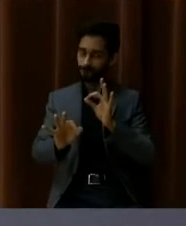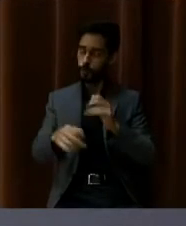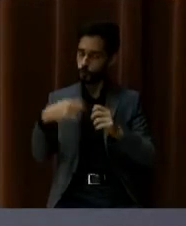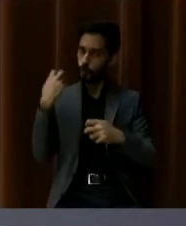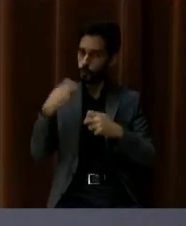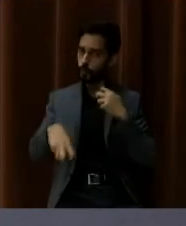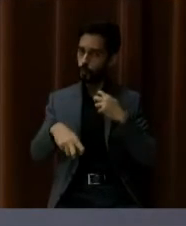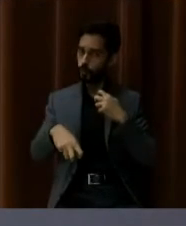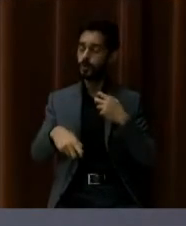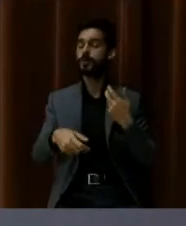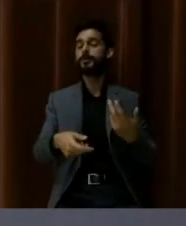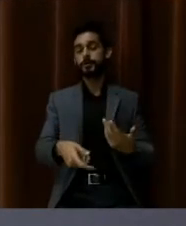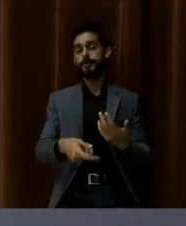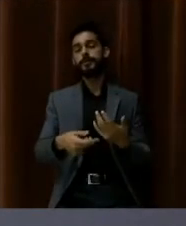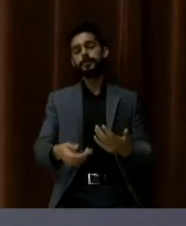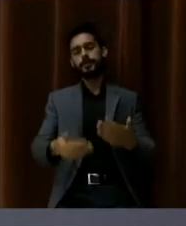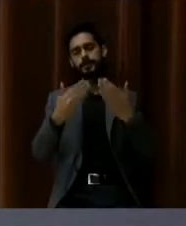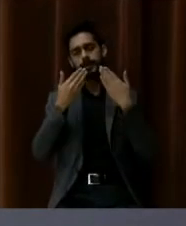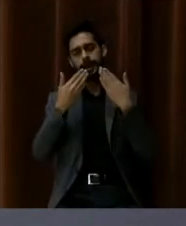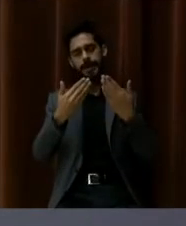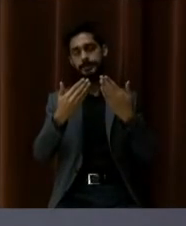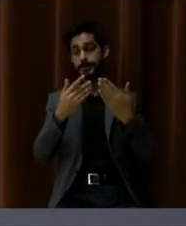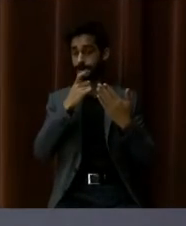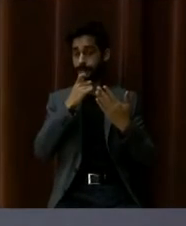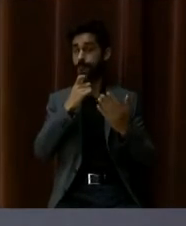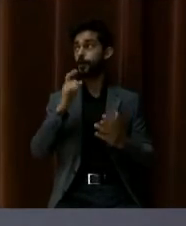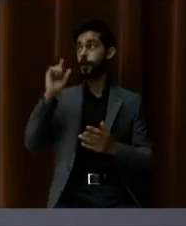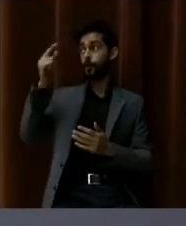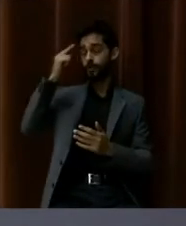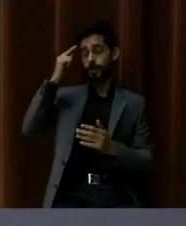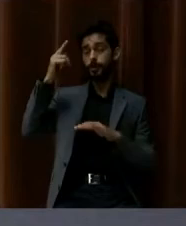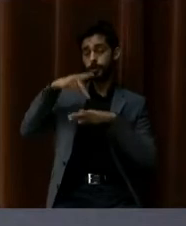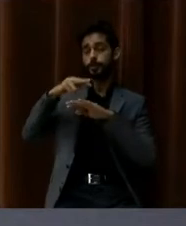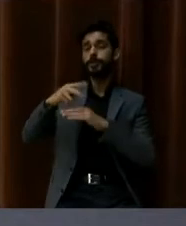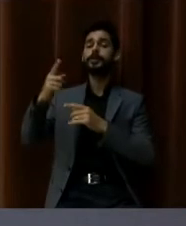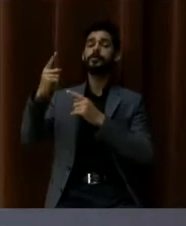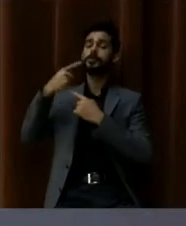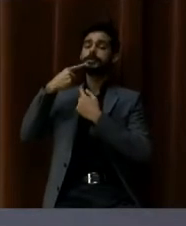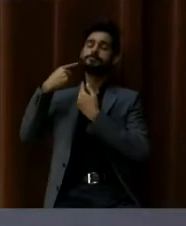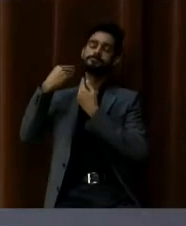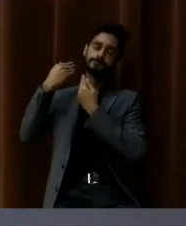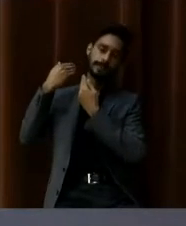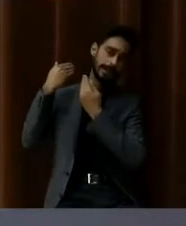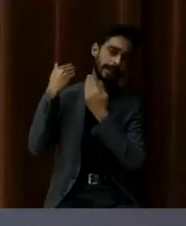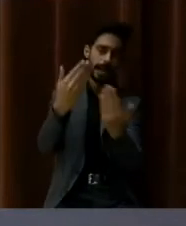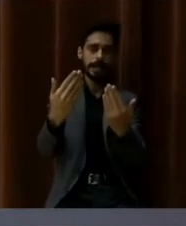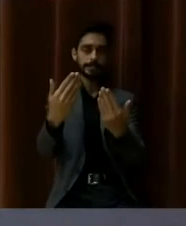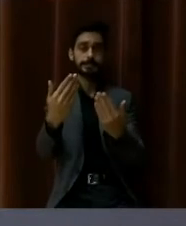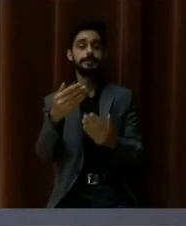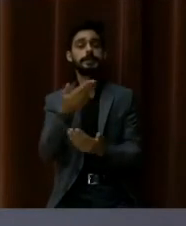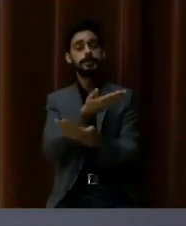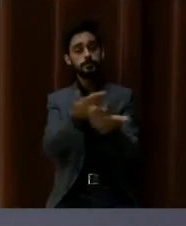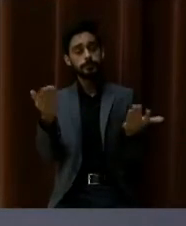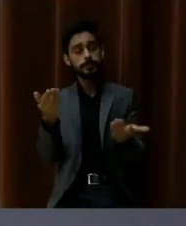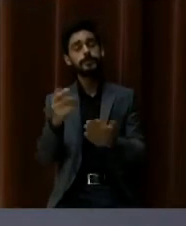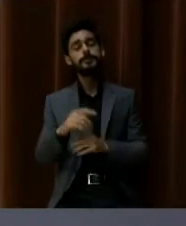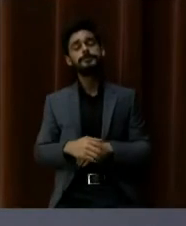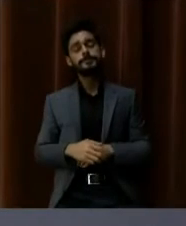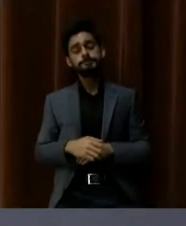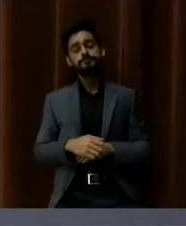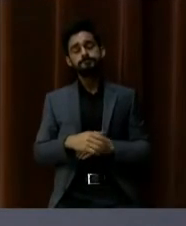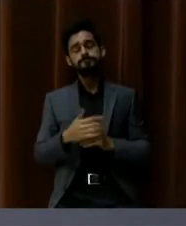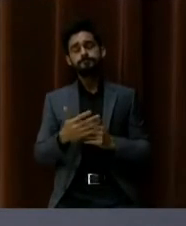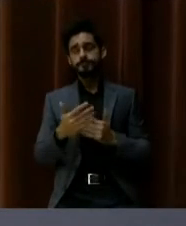nombre de el gobierno puerto rico por el servicio que hay que agradecerle a su equipo de trabajo por todo el trabajo que han hecho durante